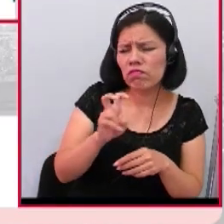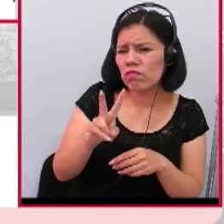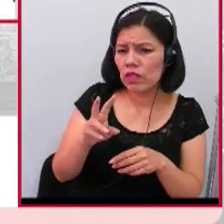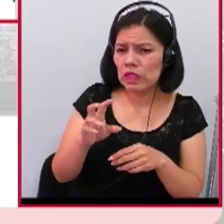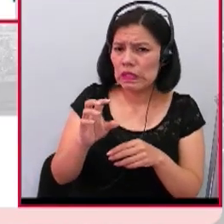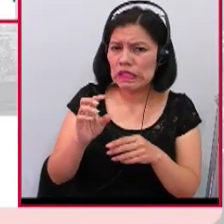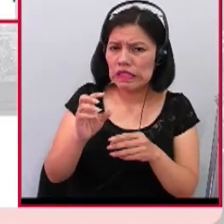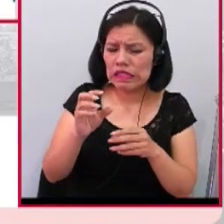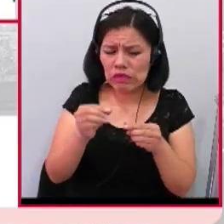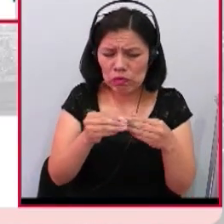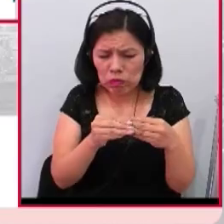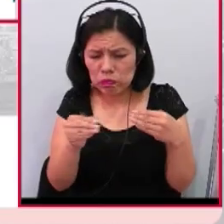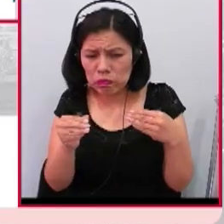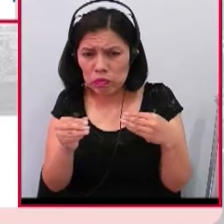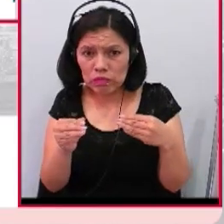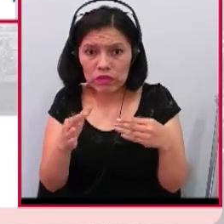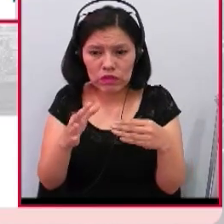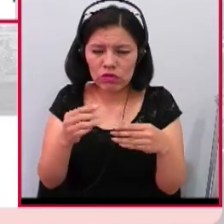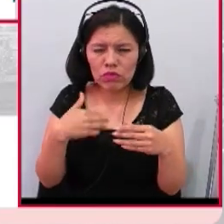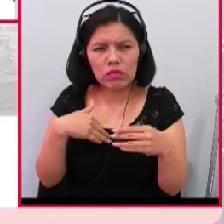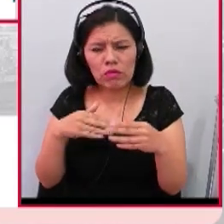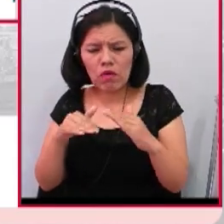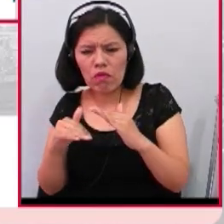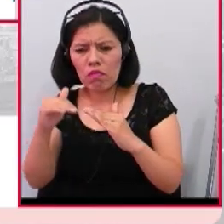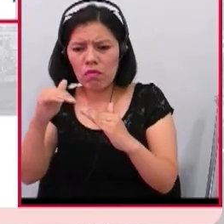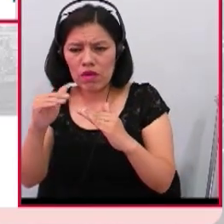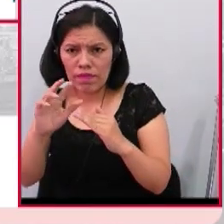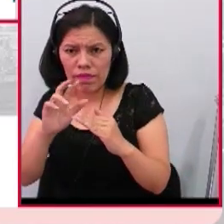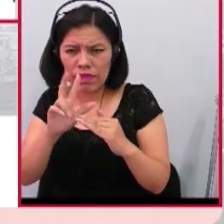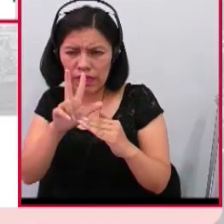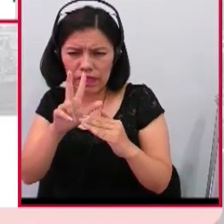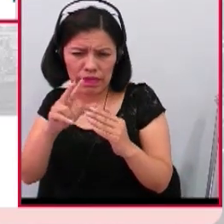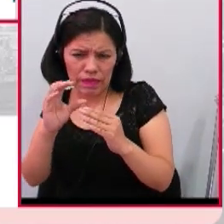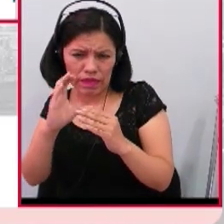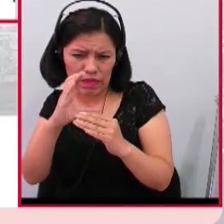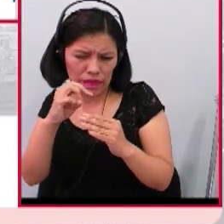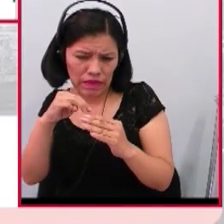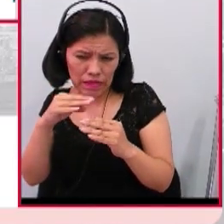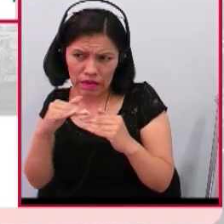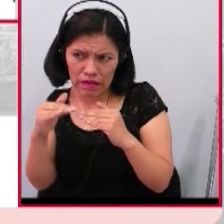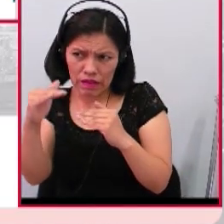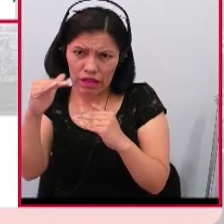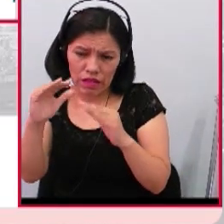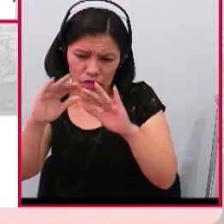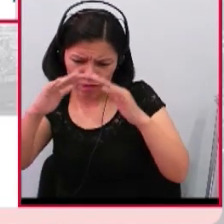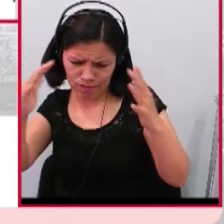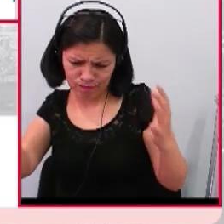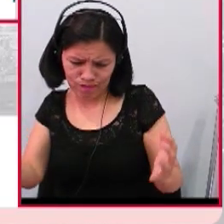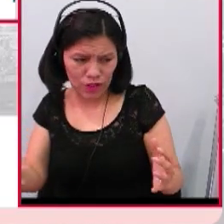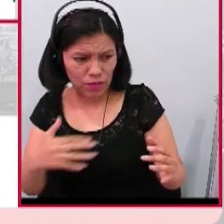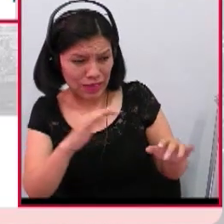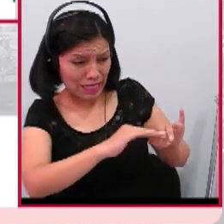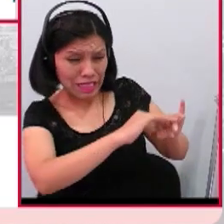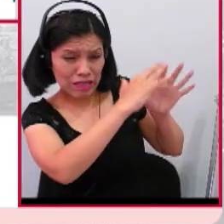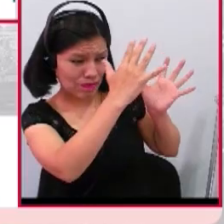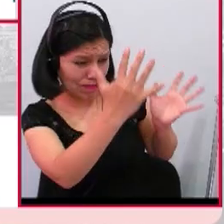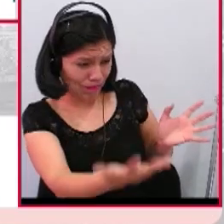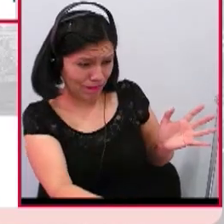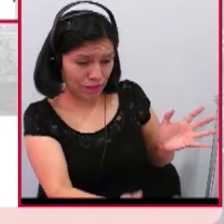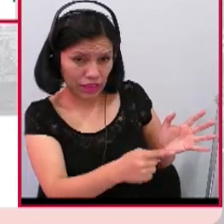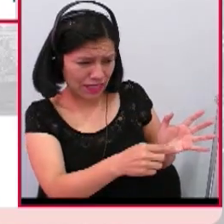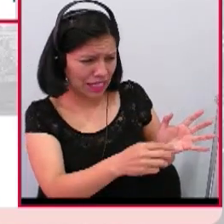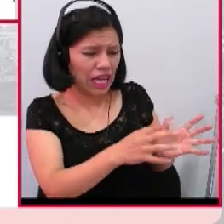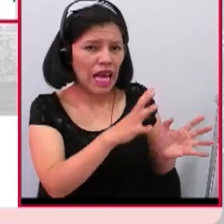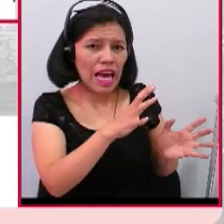subía a 25, 3 centímetros de recubrimiento. Entonces, eso me va a servir para los siguientes ciclos amortizar el efecto de este desgaste del